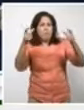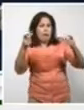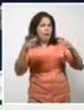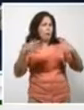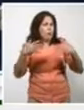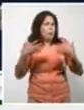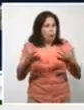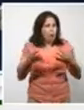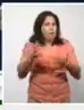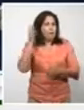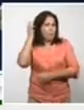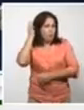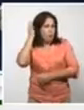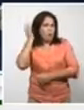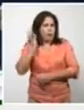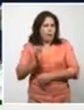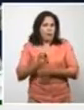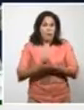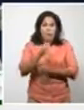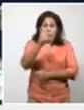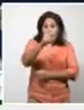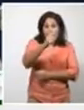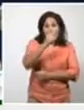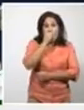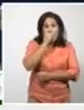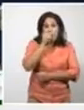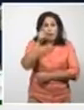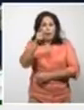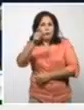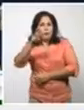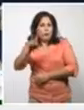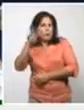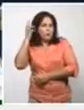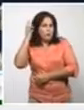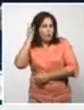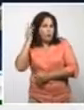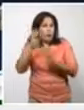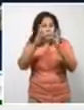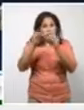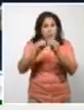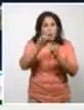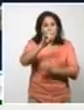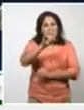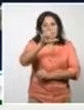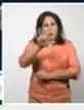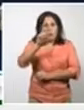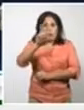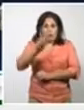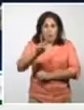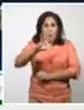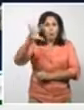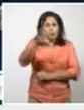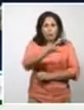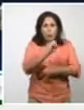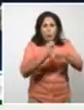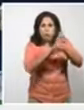sean más, 10 del masculino y un acumulado de 952 en toda la epidemia, o sea,